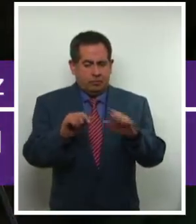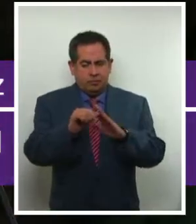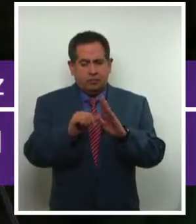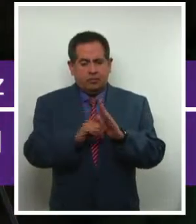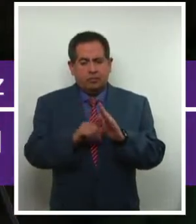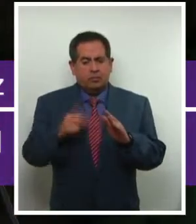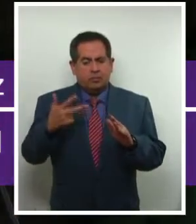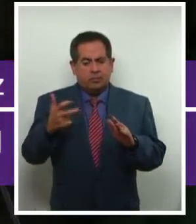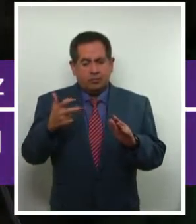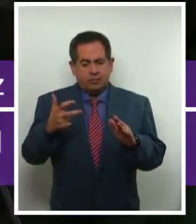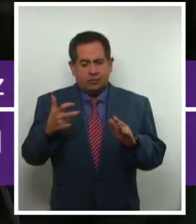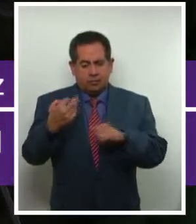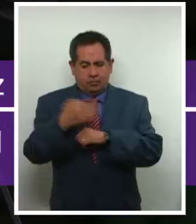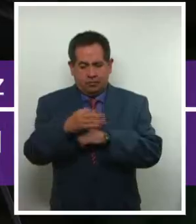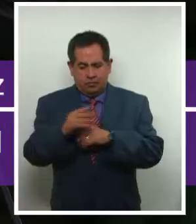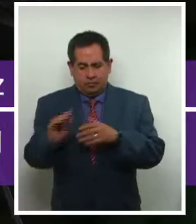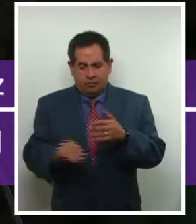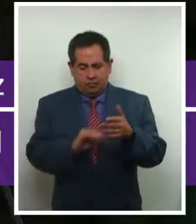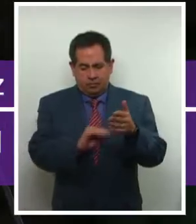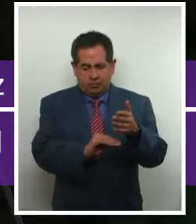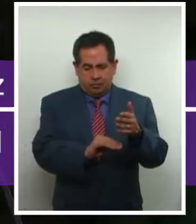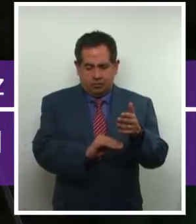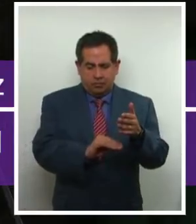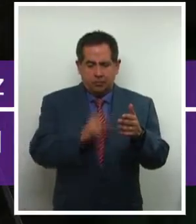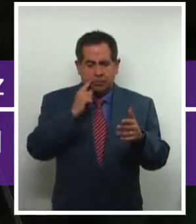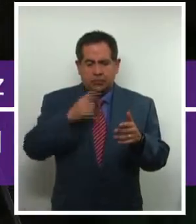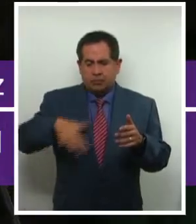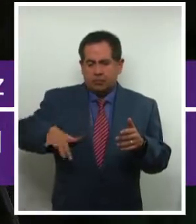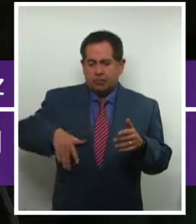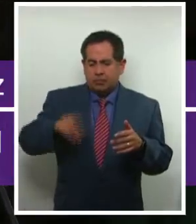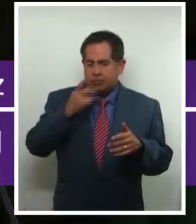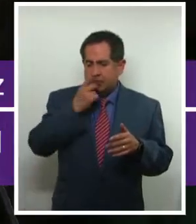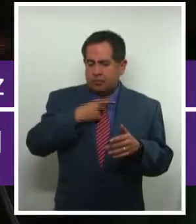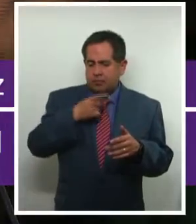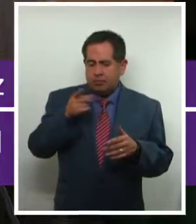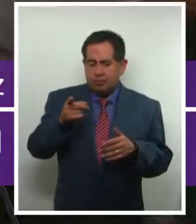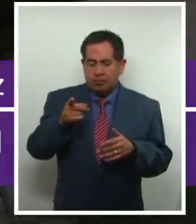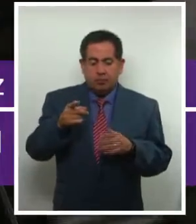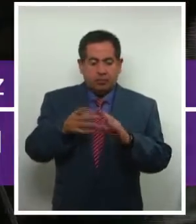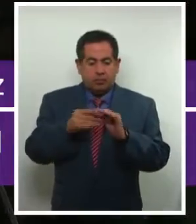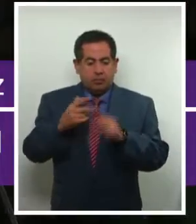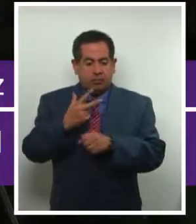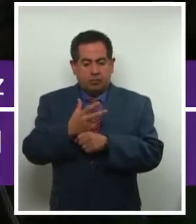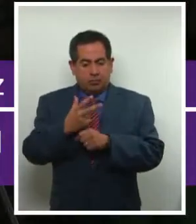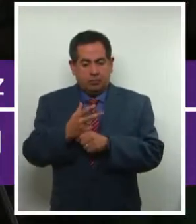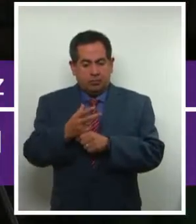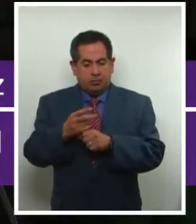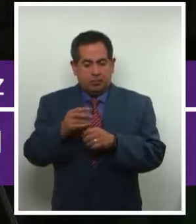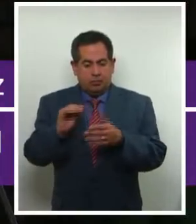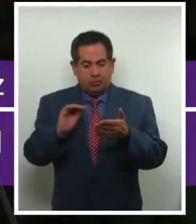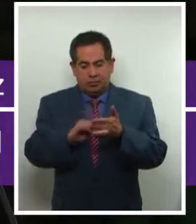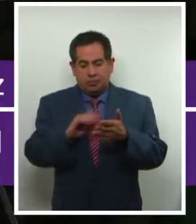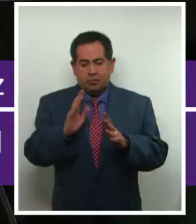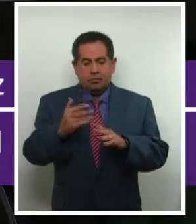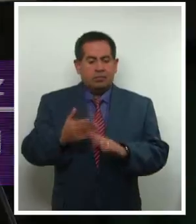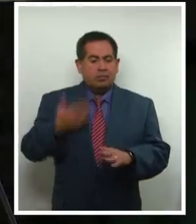artículo 8º transitorio, aunque usted acaba de mencionar que el 8º transitorio ya se había votado y no estaría